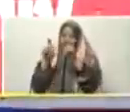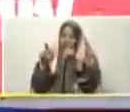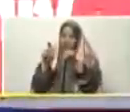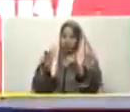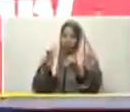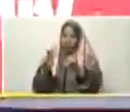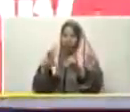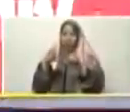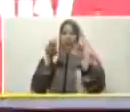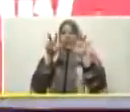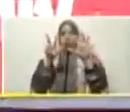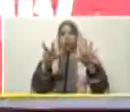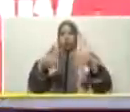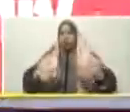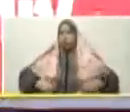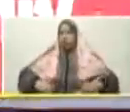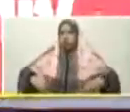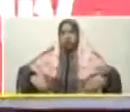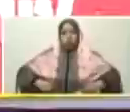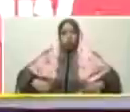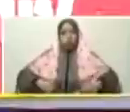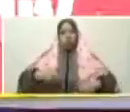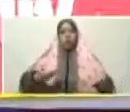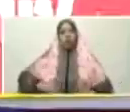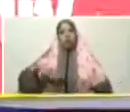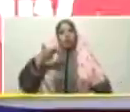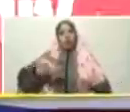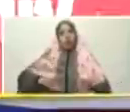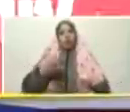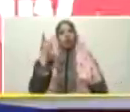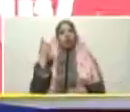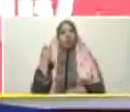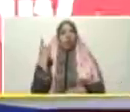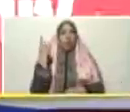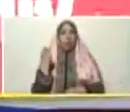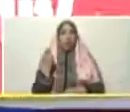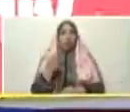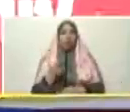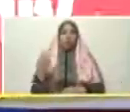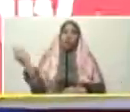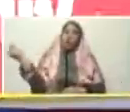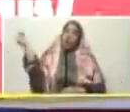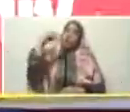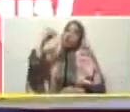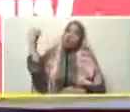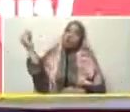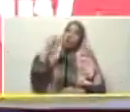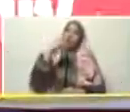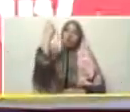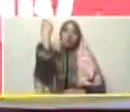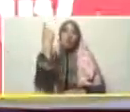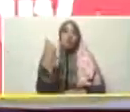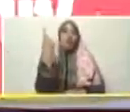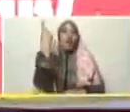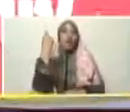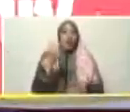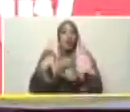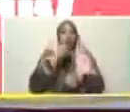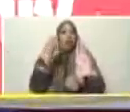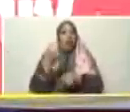se han hecho esfuerzos importantes pero todavía falta muchísimo por hacer y